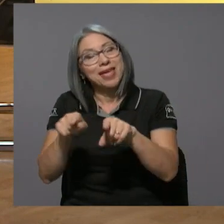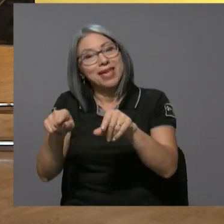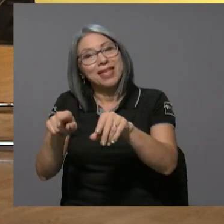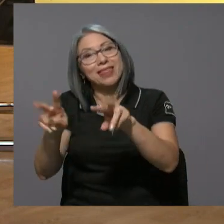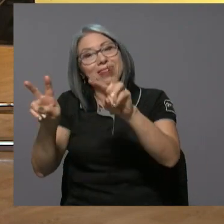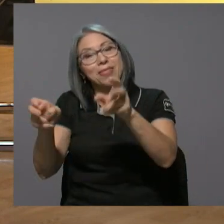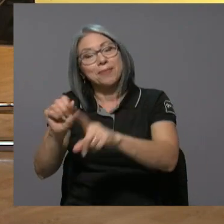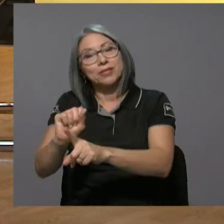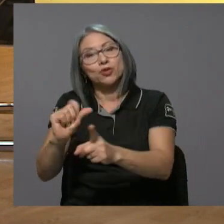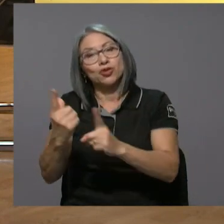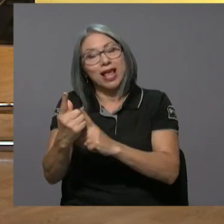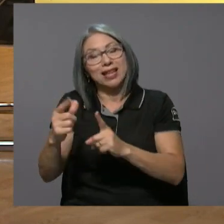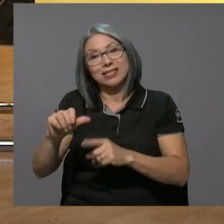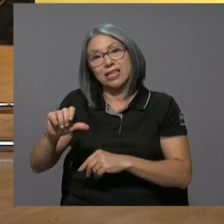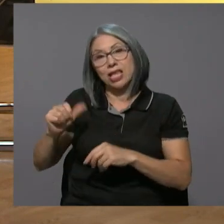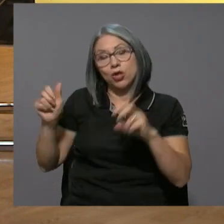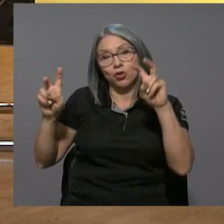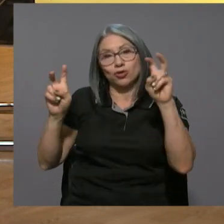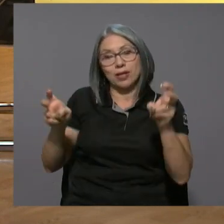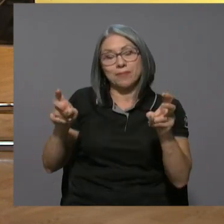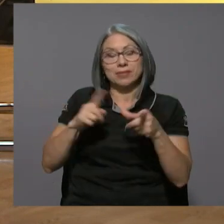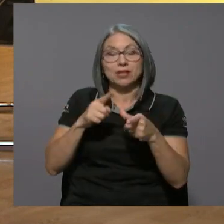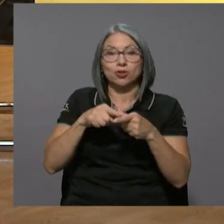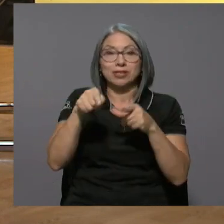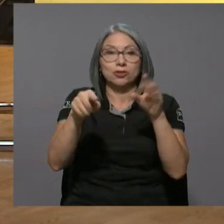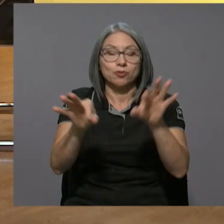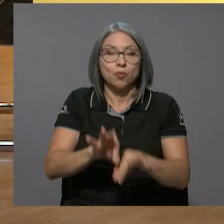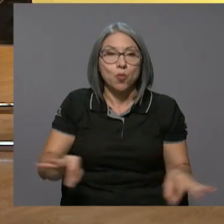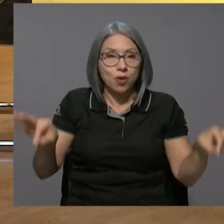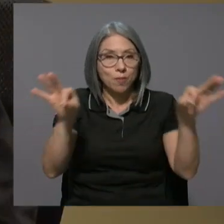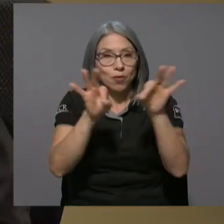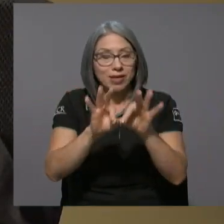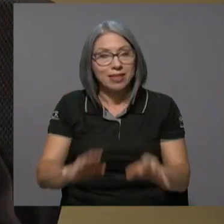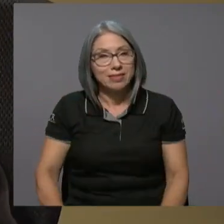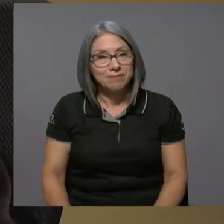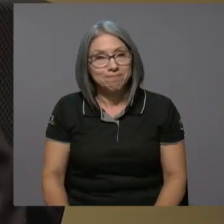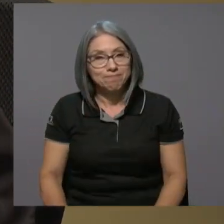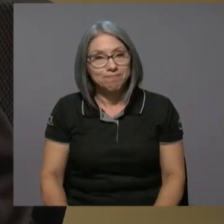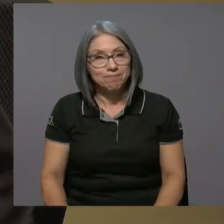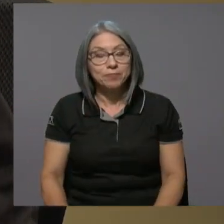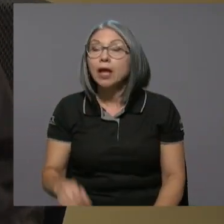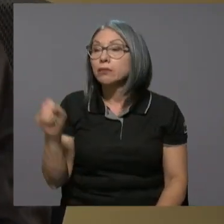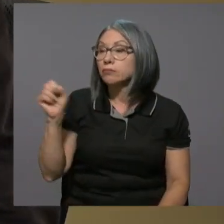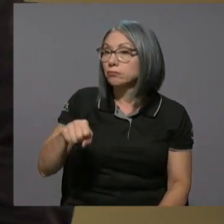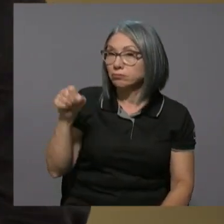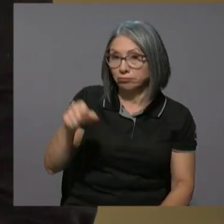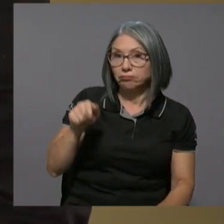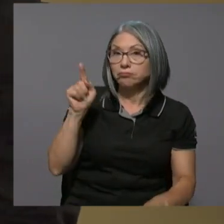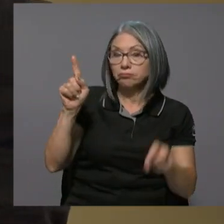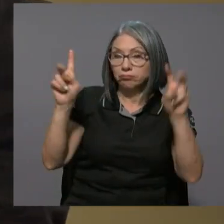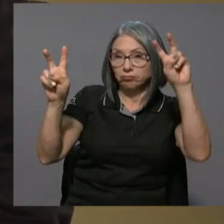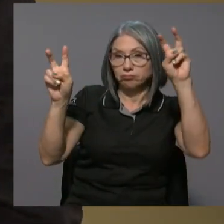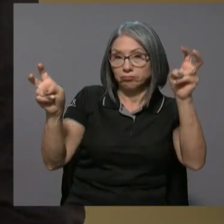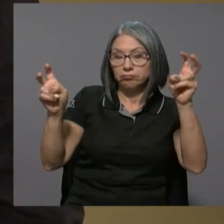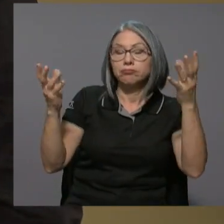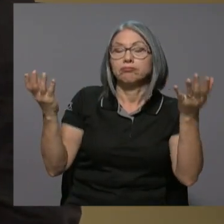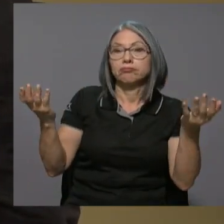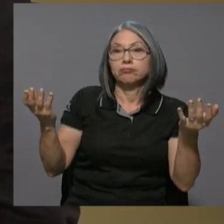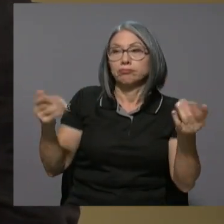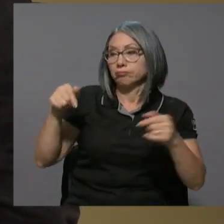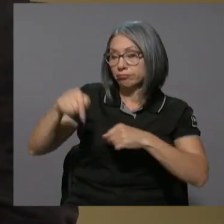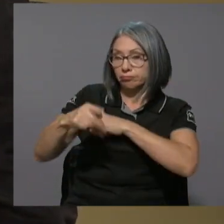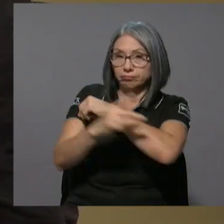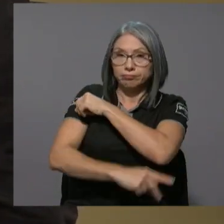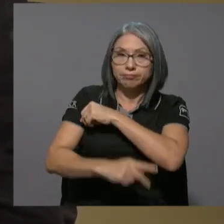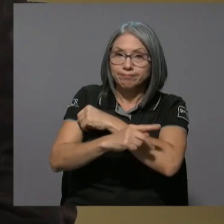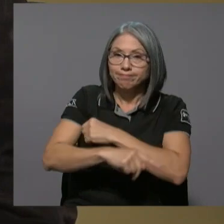tipo, me parece que eso era muy importante. Adelante, don Miguel. Sí, eso fue un tema sin duda alguna que en este país ha